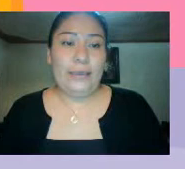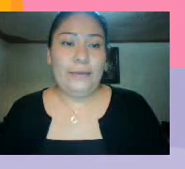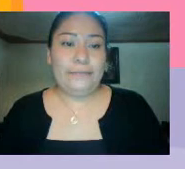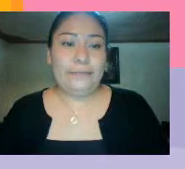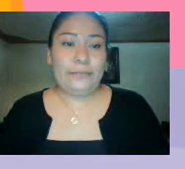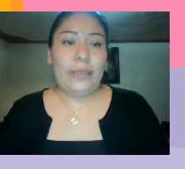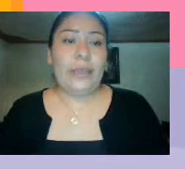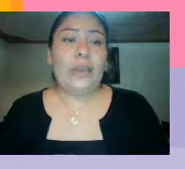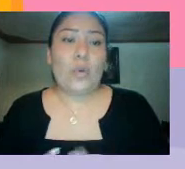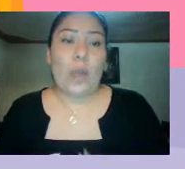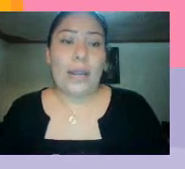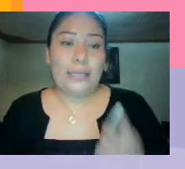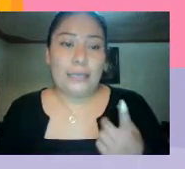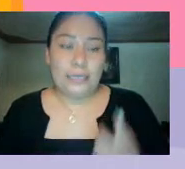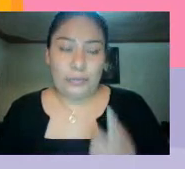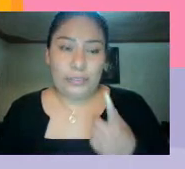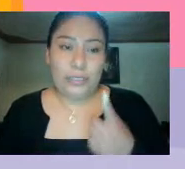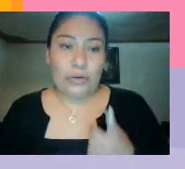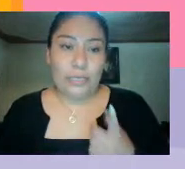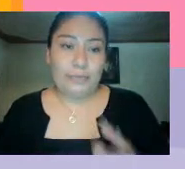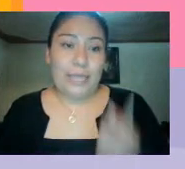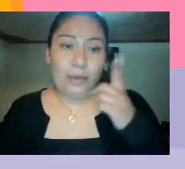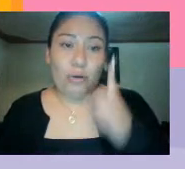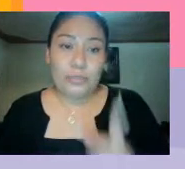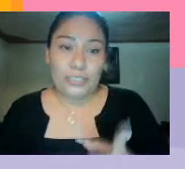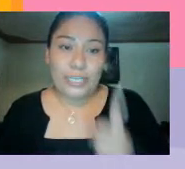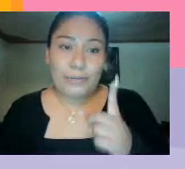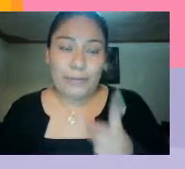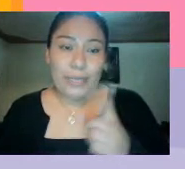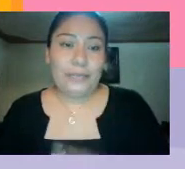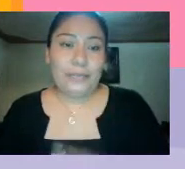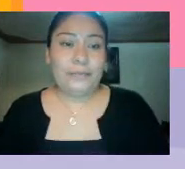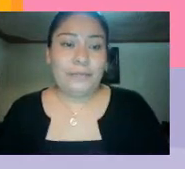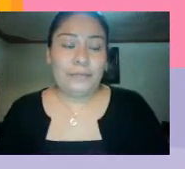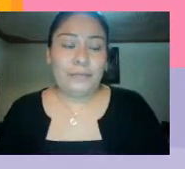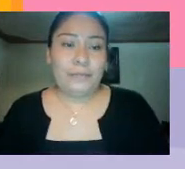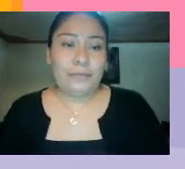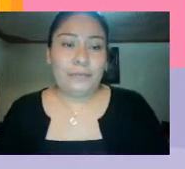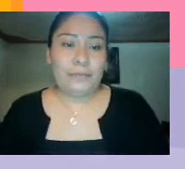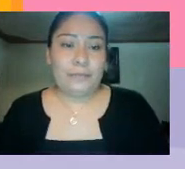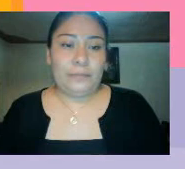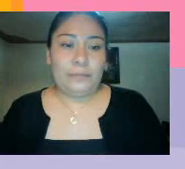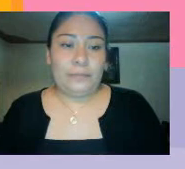¿Ok? ¿Cuál es la respuesta correcta? Observen bien.